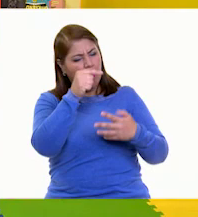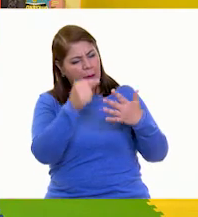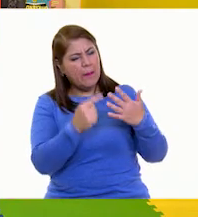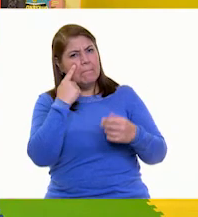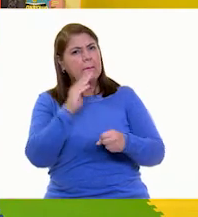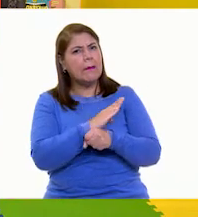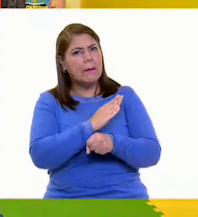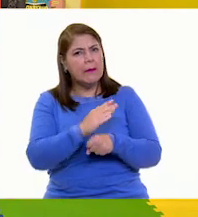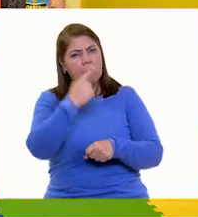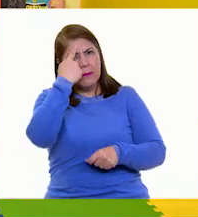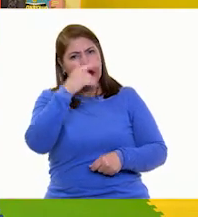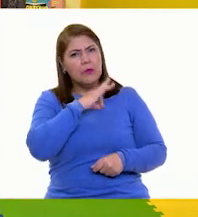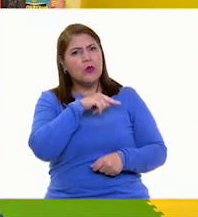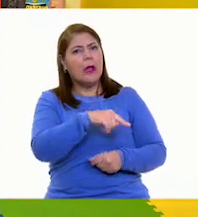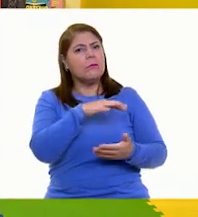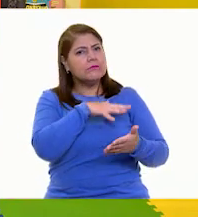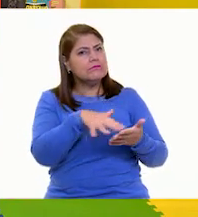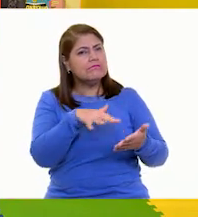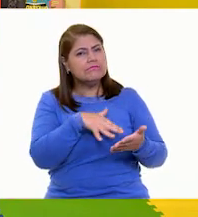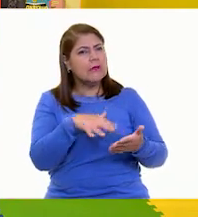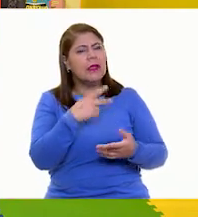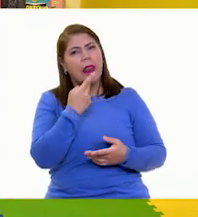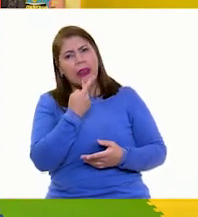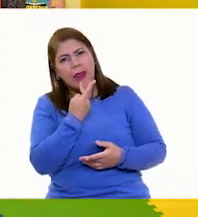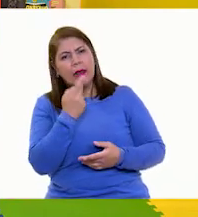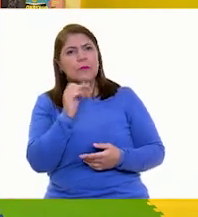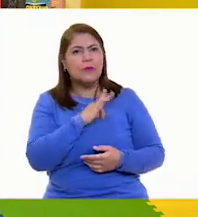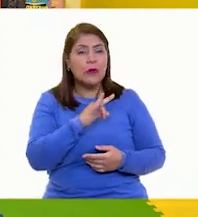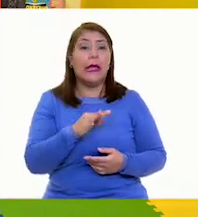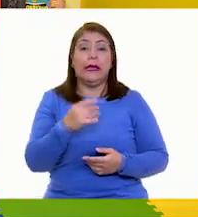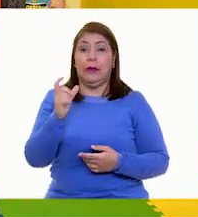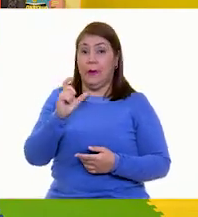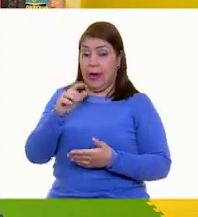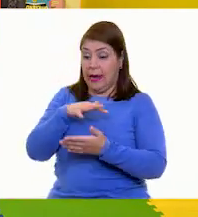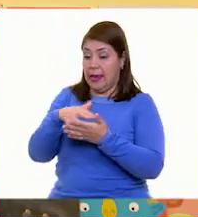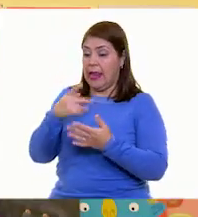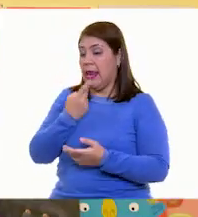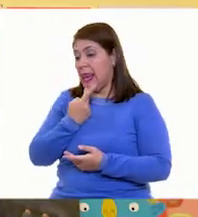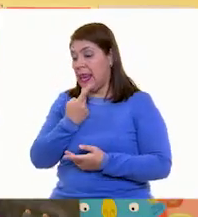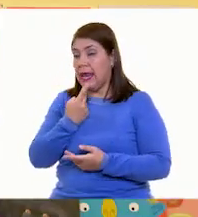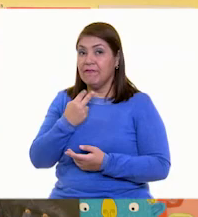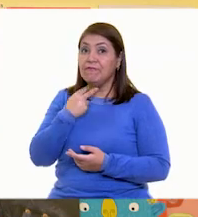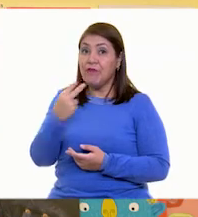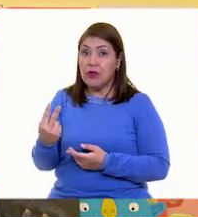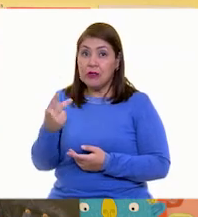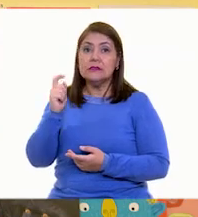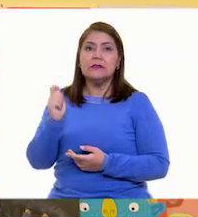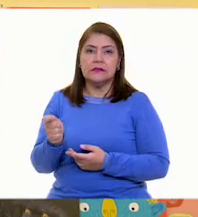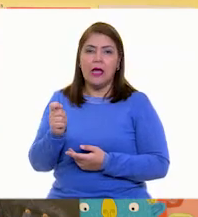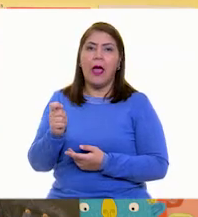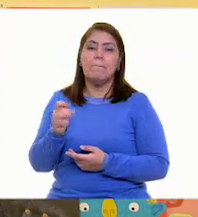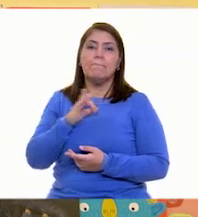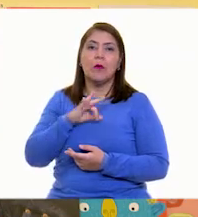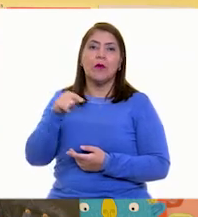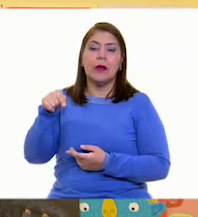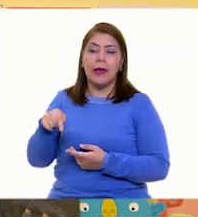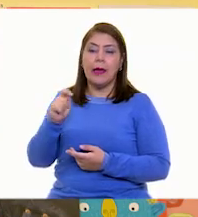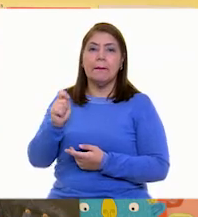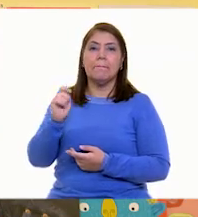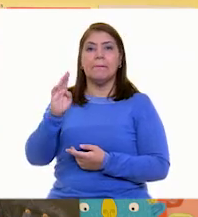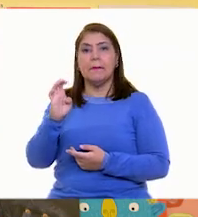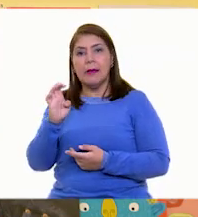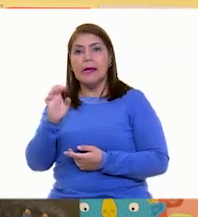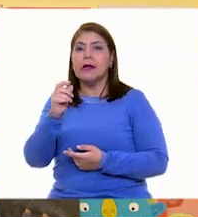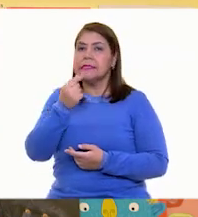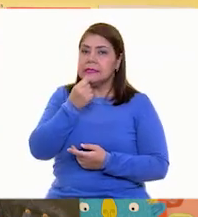la lectura en voz alta? Pues mira, al leer en voz alta, captamos la atención de las niñas y